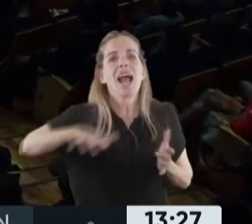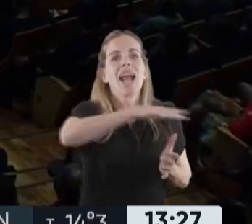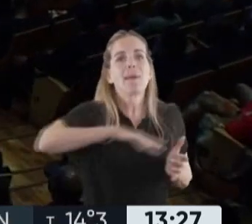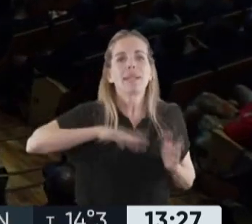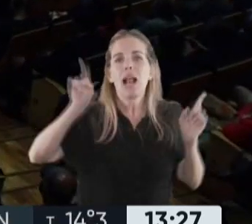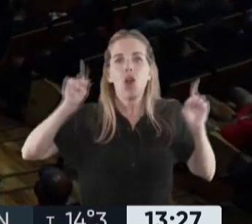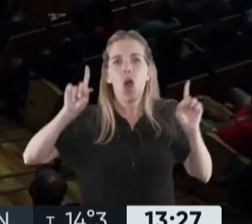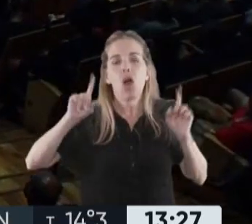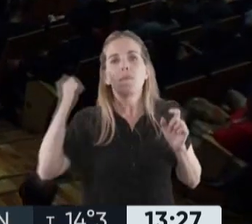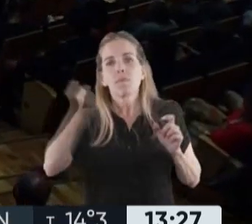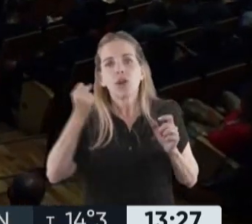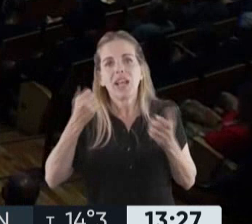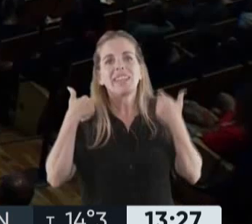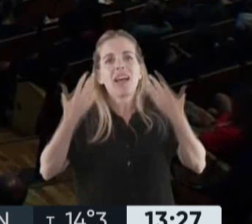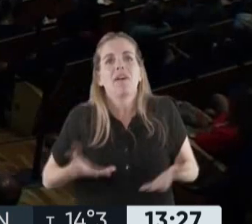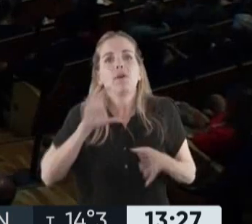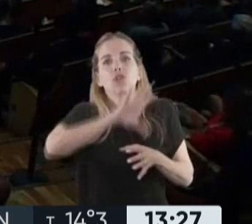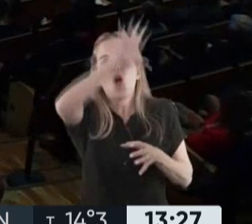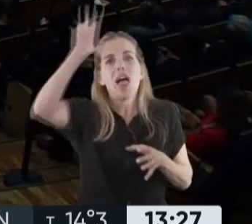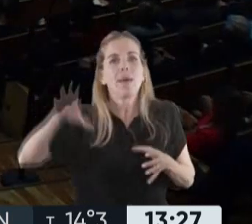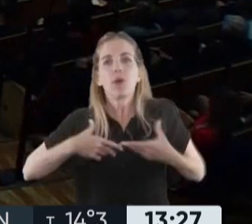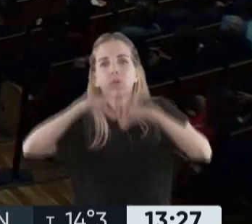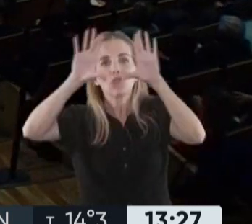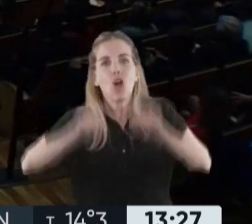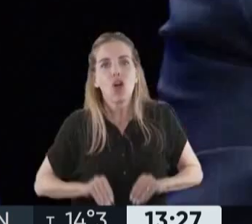zona núcleo y con dos periferias al norte y al sur.